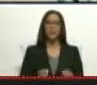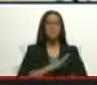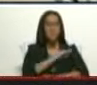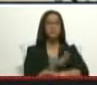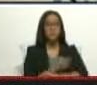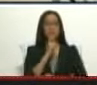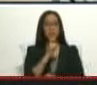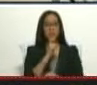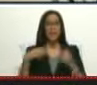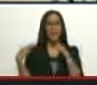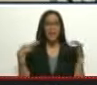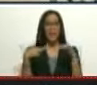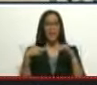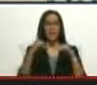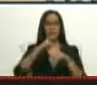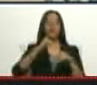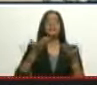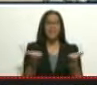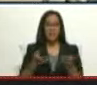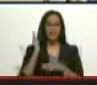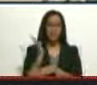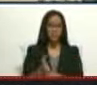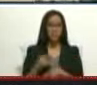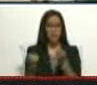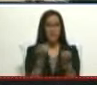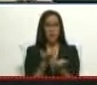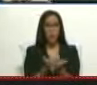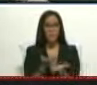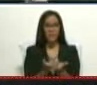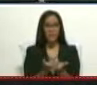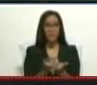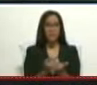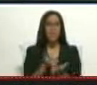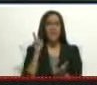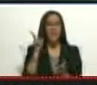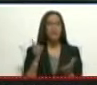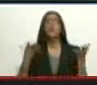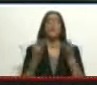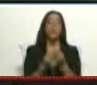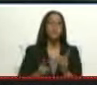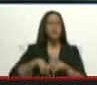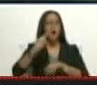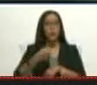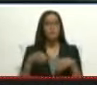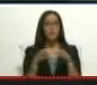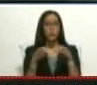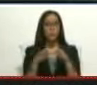los misiles de las sanciones económicas, él, junto a otro grupo de patriotas,